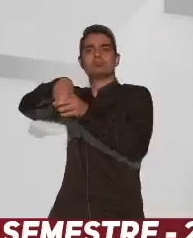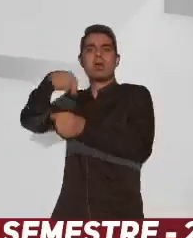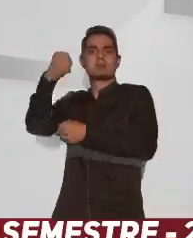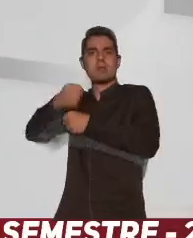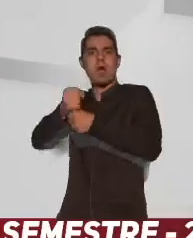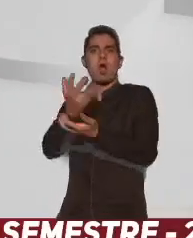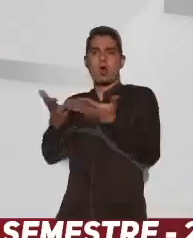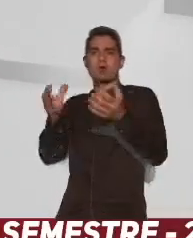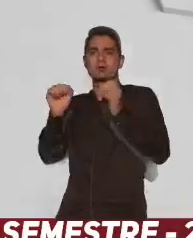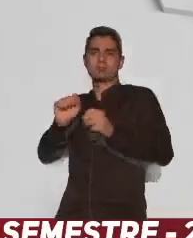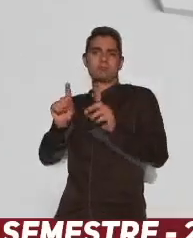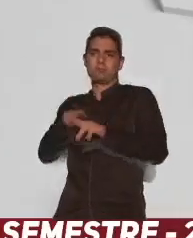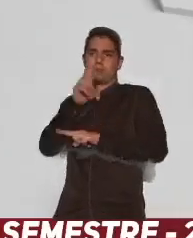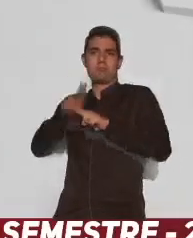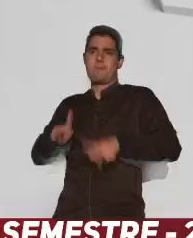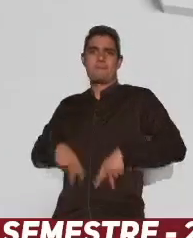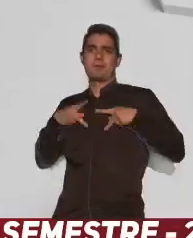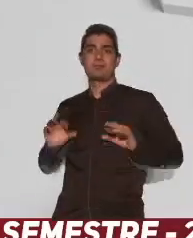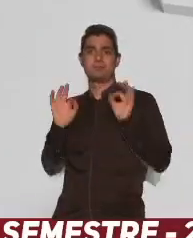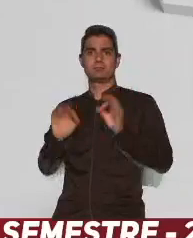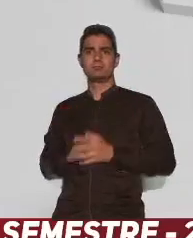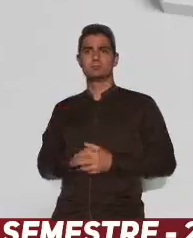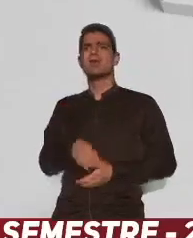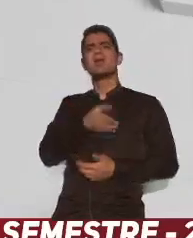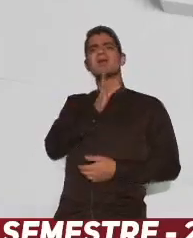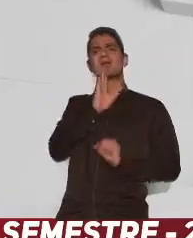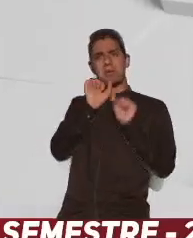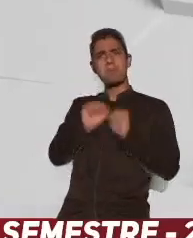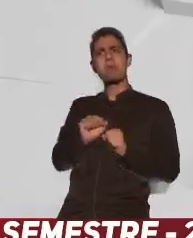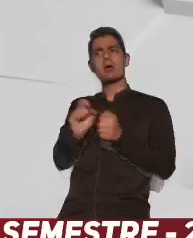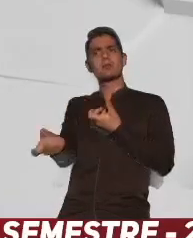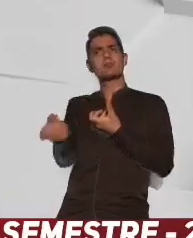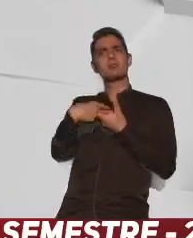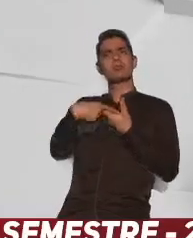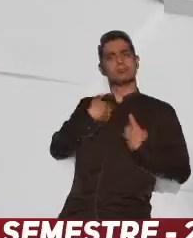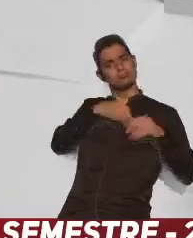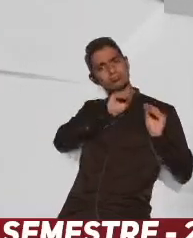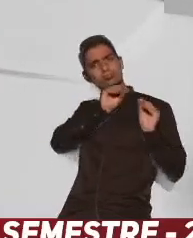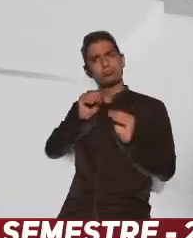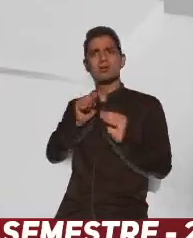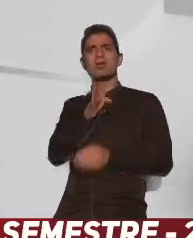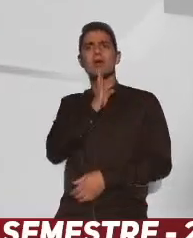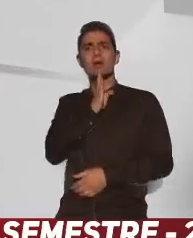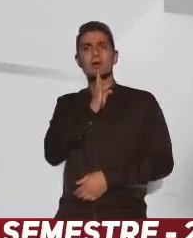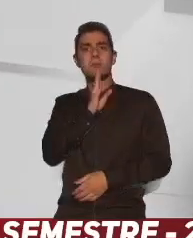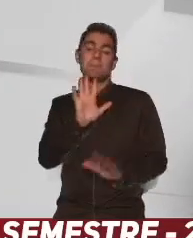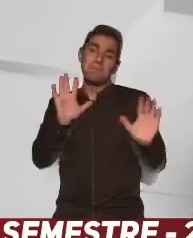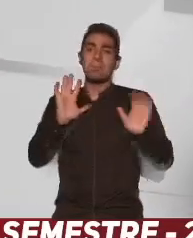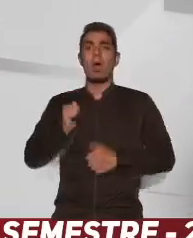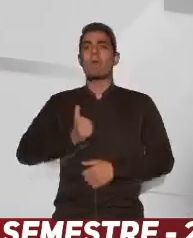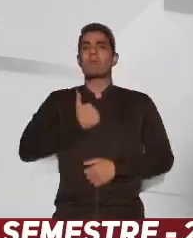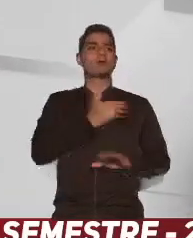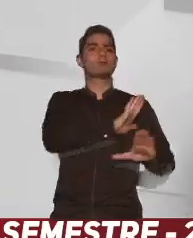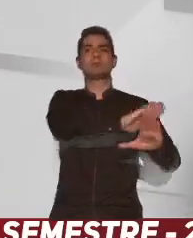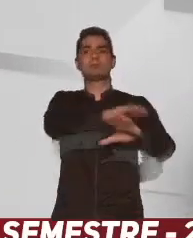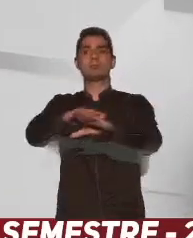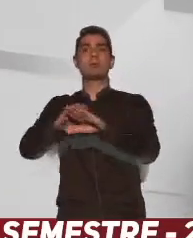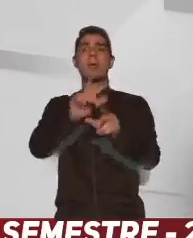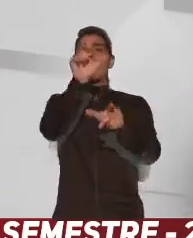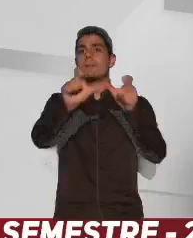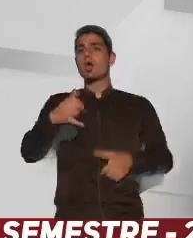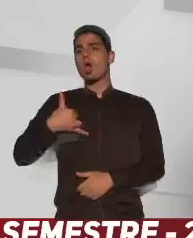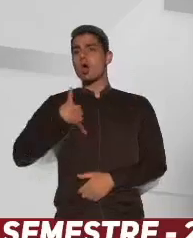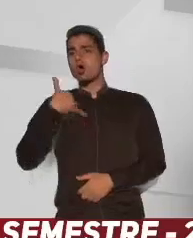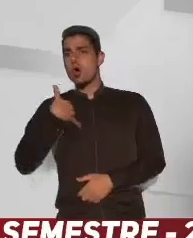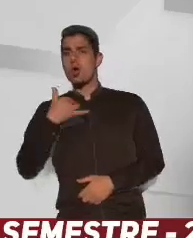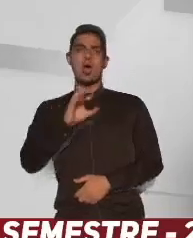parte de este proceso, aprovecho la oportunidad para decirle a todos los jóvenes colombianos, hombres y mujeres,